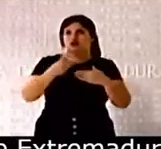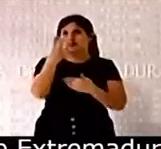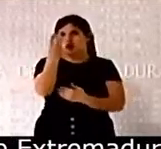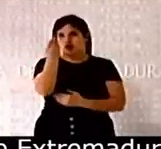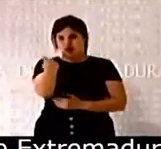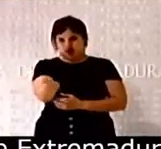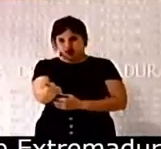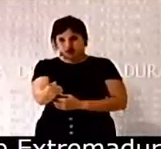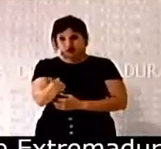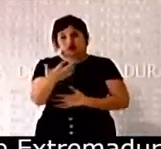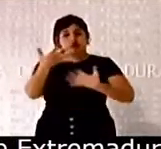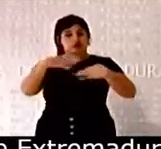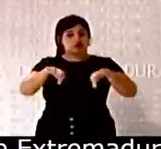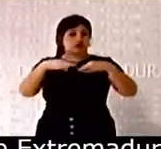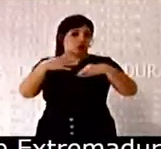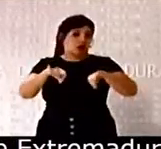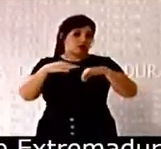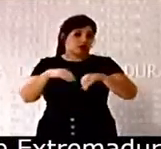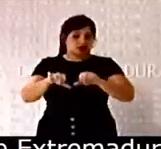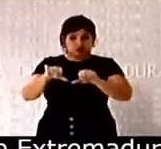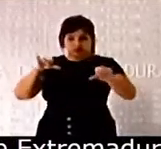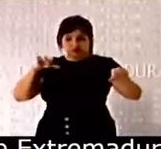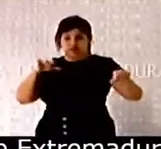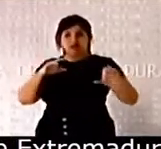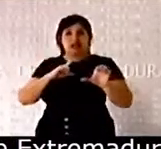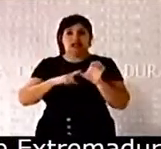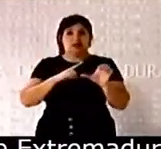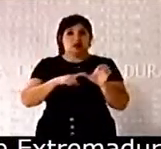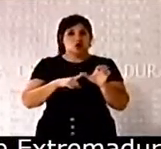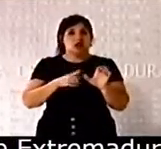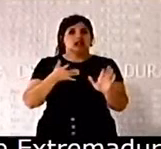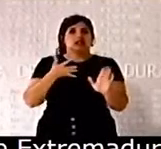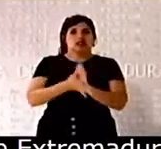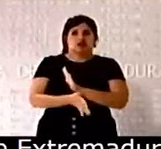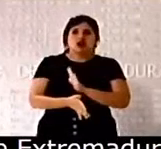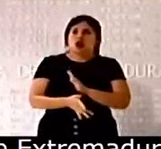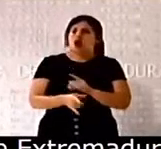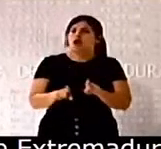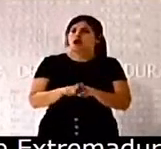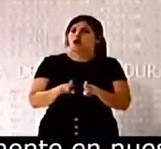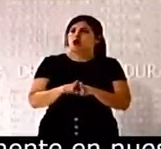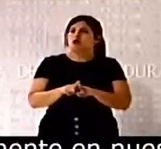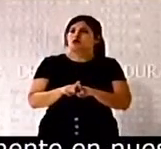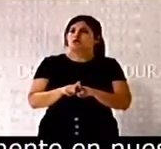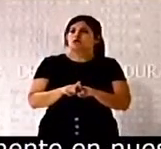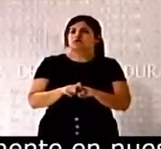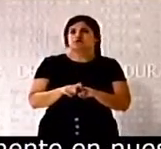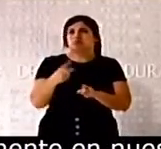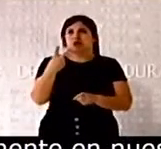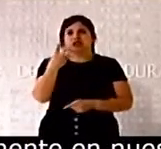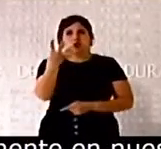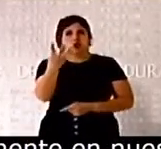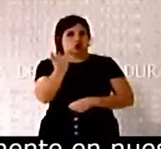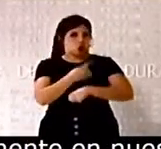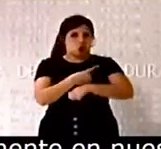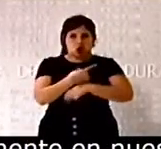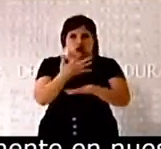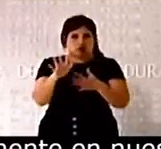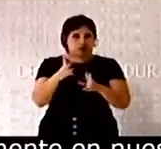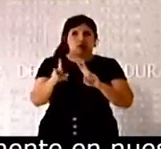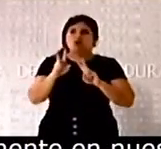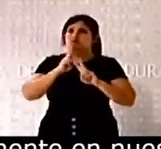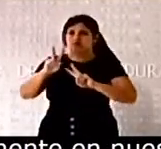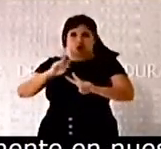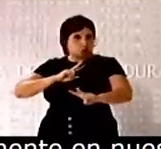que habitualmente en nuestra comunidad autónoma son muchísimo más diligentes, y en un plazo de 24 horas,